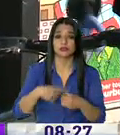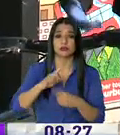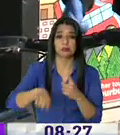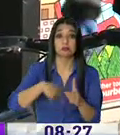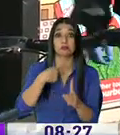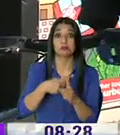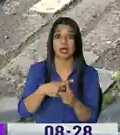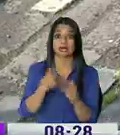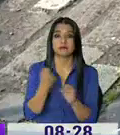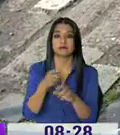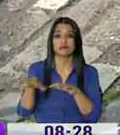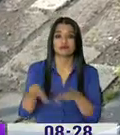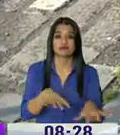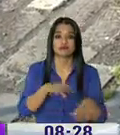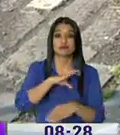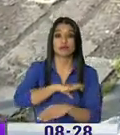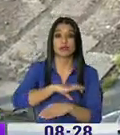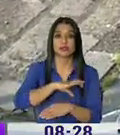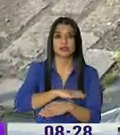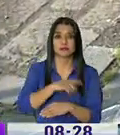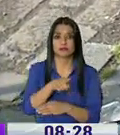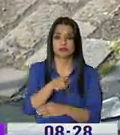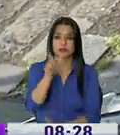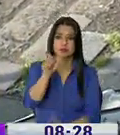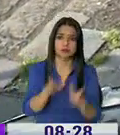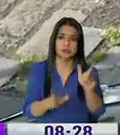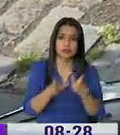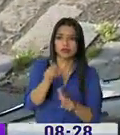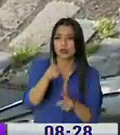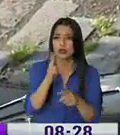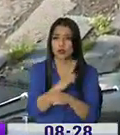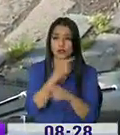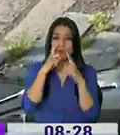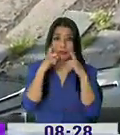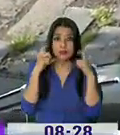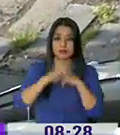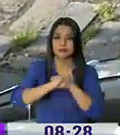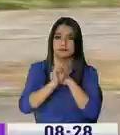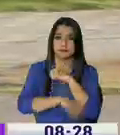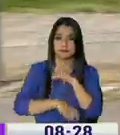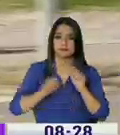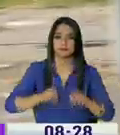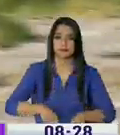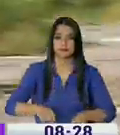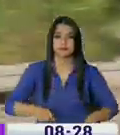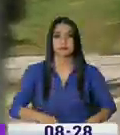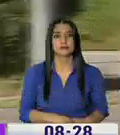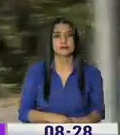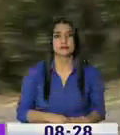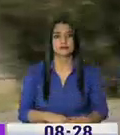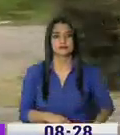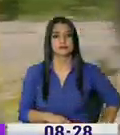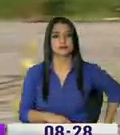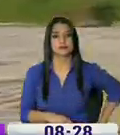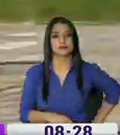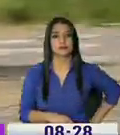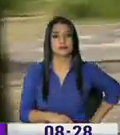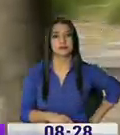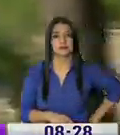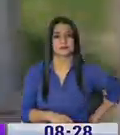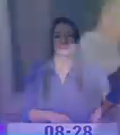trabajo coordinado con el municipio para sancionar a las personas que no usen mascarilla en la ciudad, informó Sofía